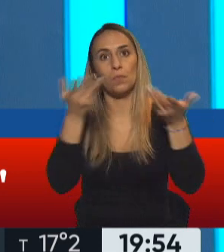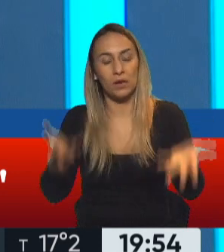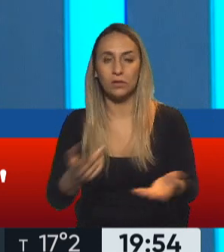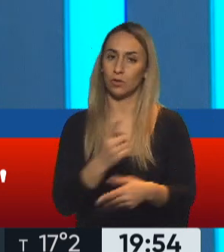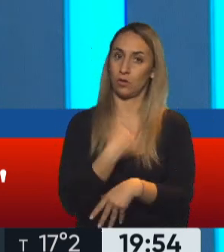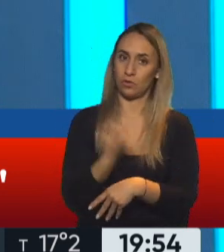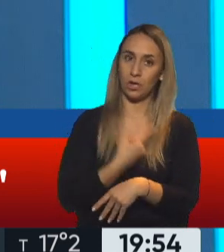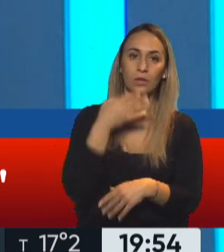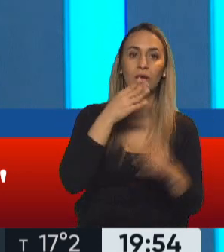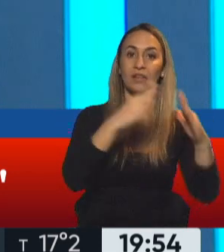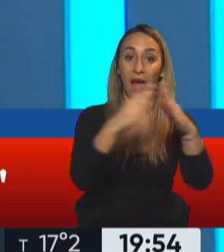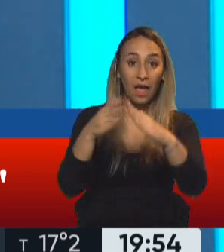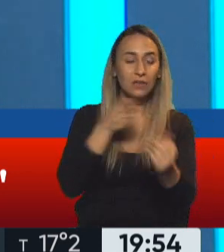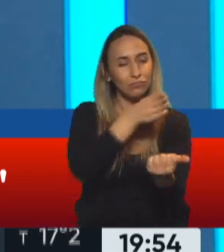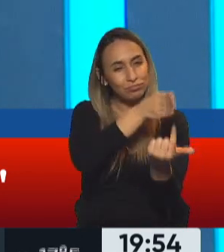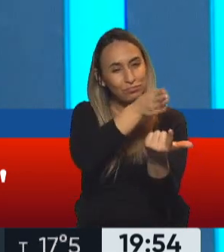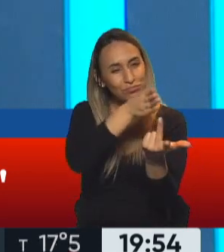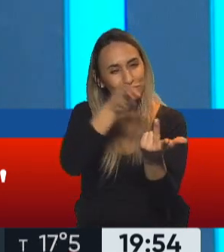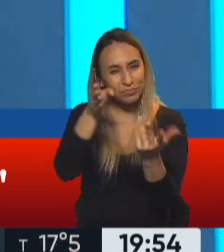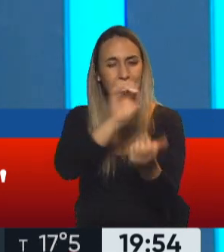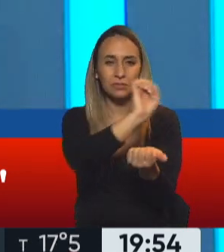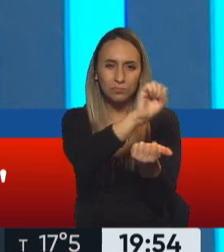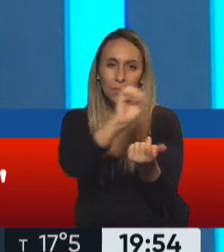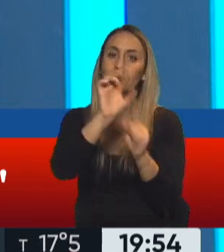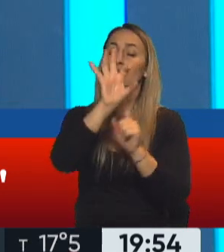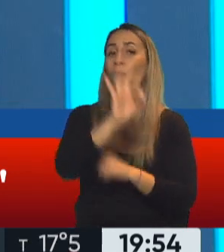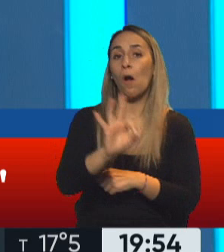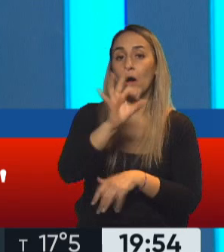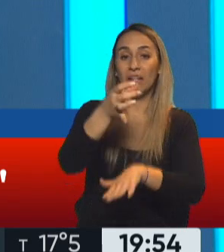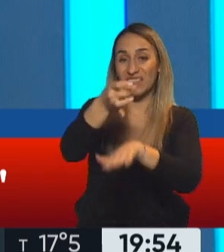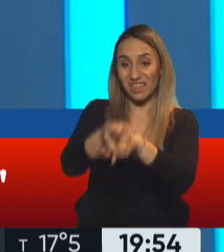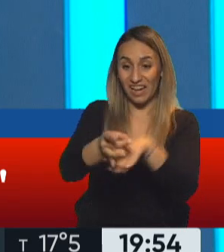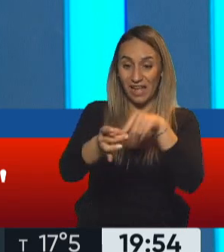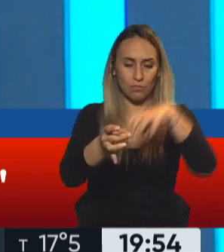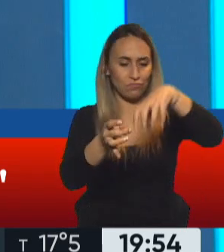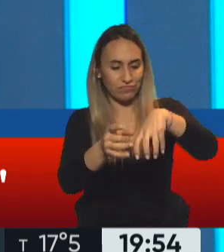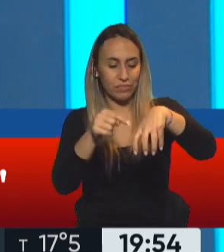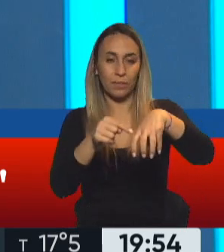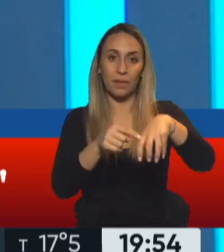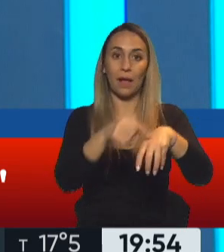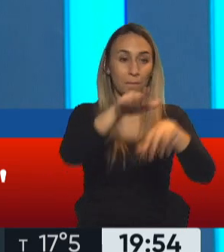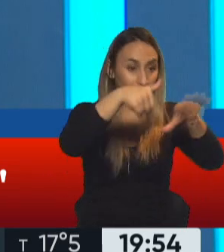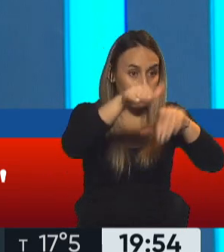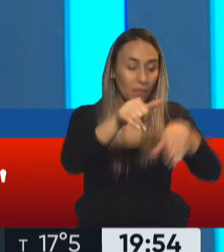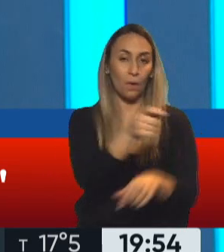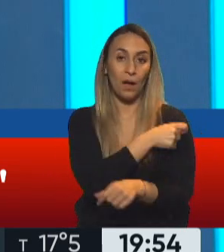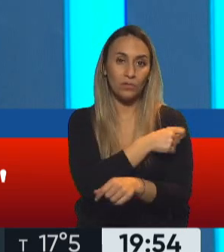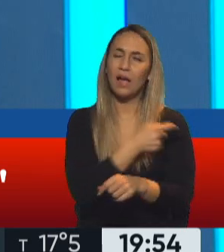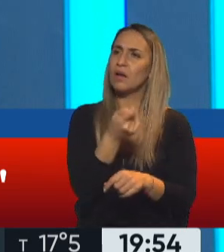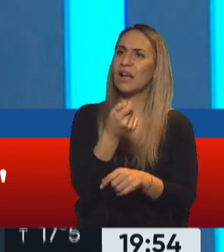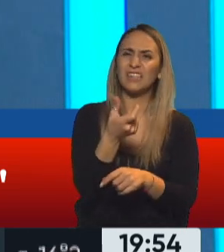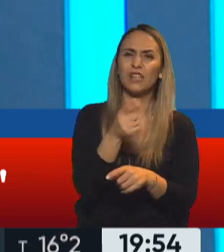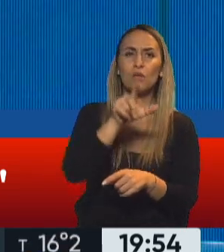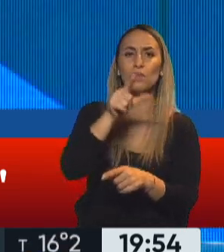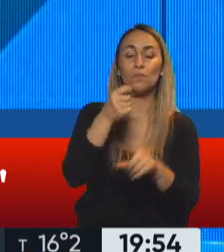búsqueda de casa a casa, con los operativos móviles, en las estaciones de trenes, todos los días vacunamos, para que tengan una idea, 30.000 personas por día que no se habían